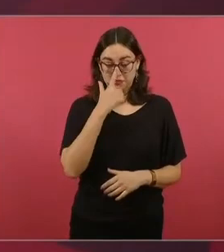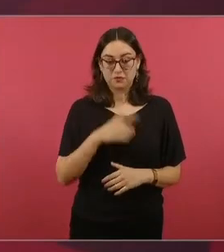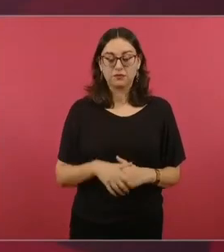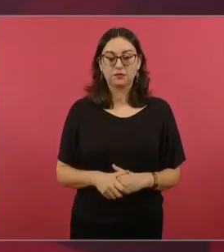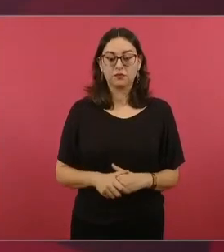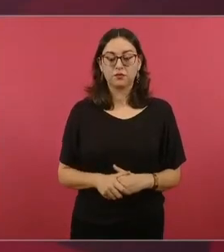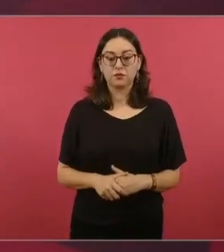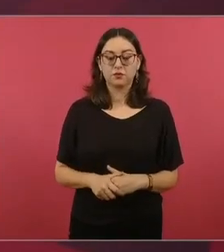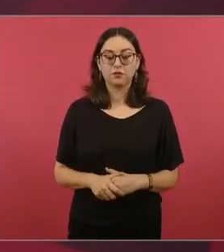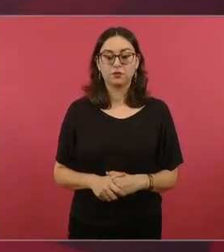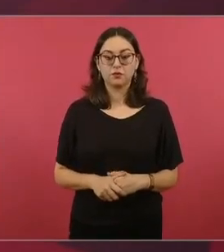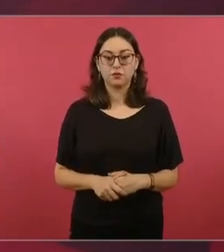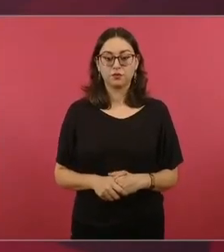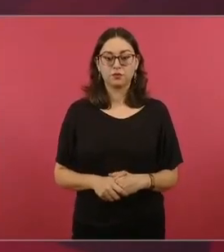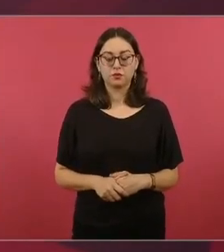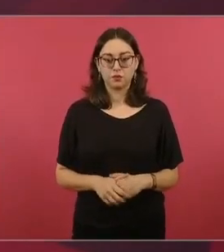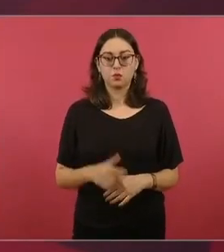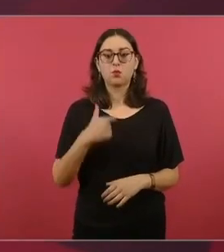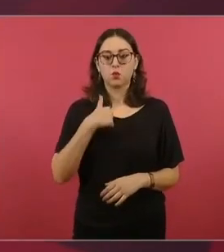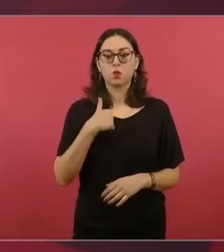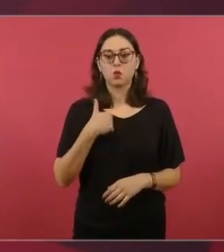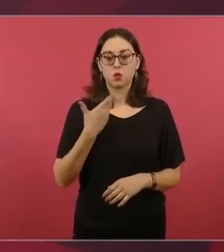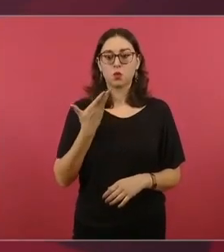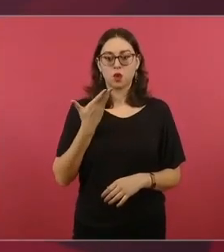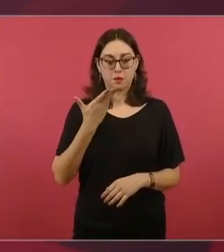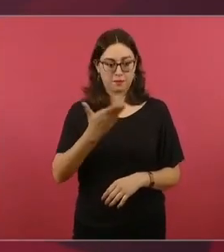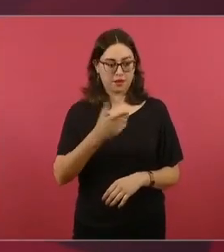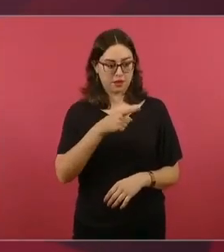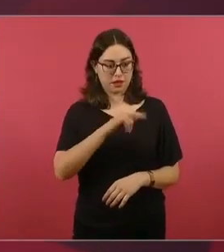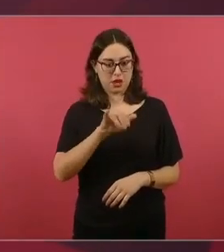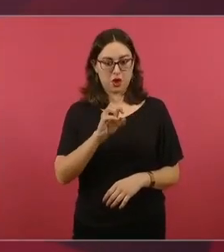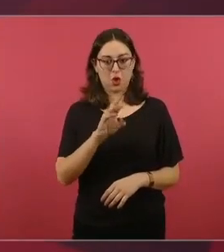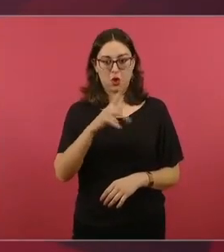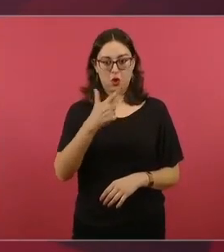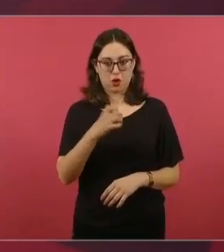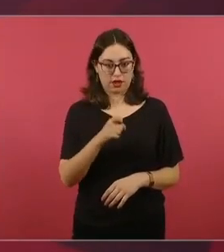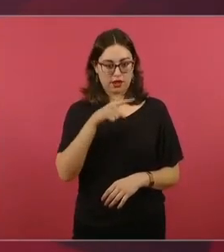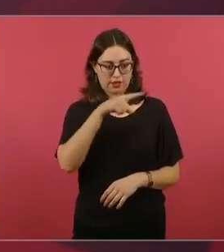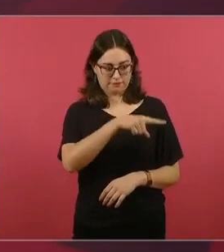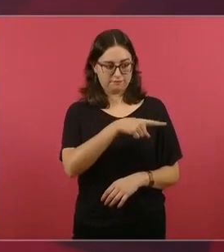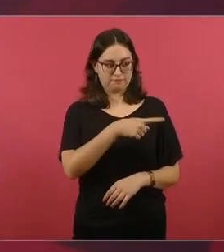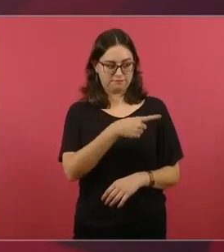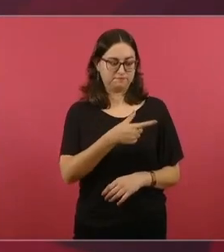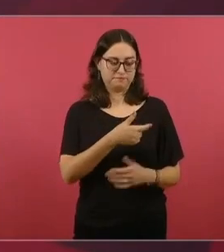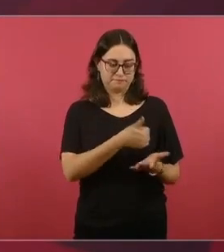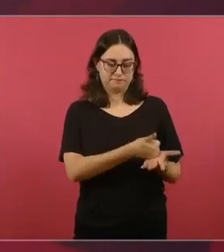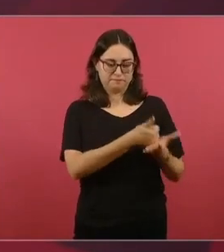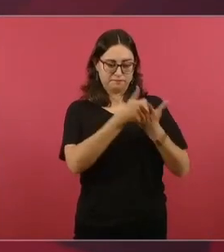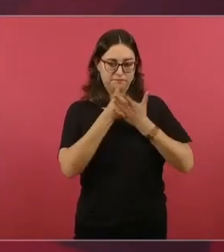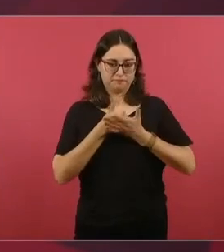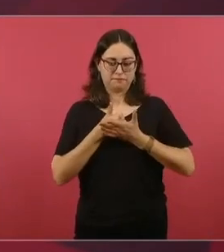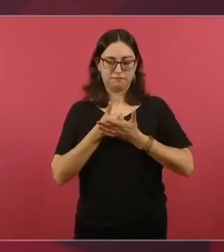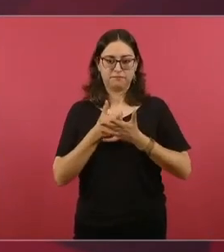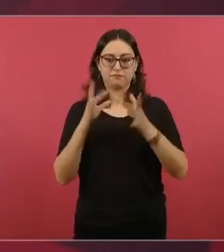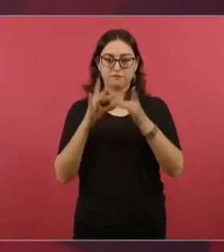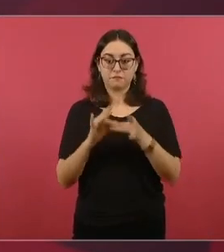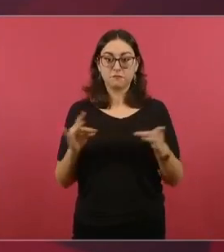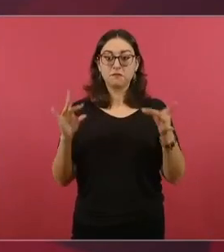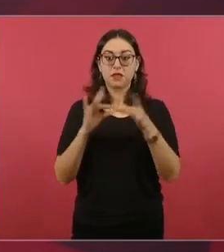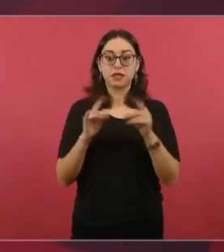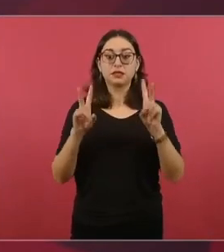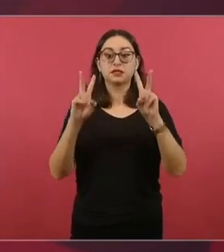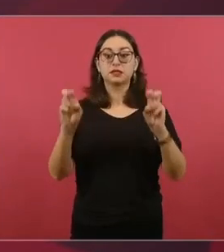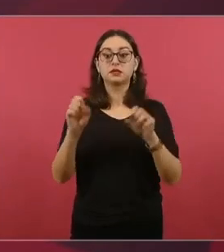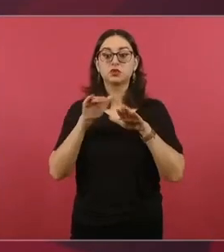a Jorge Mendoza de Banobras, que nos está ayudando en esto, que él nos explique sobre los